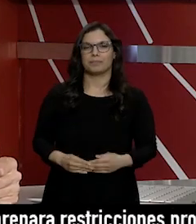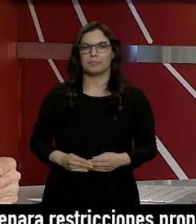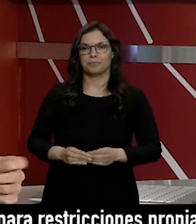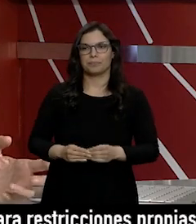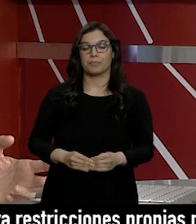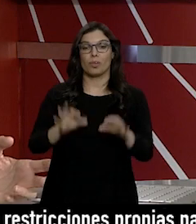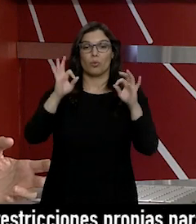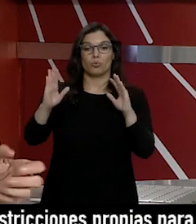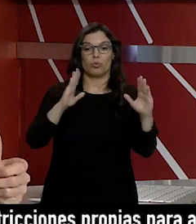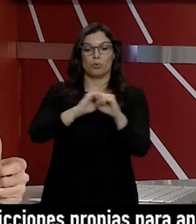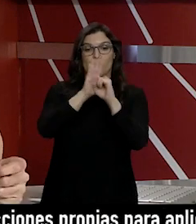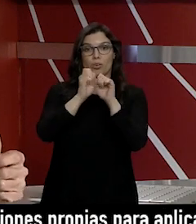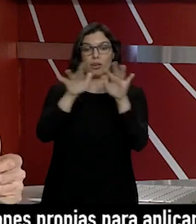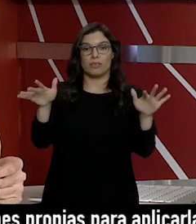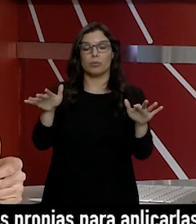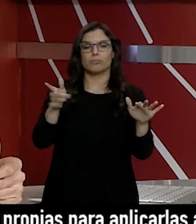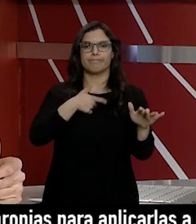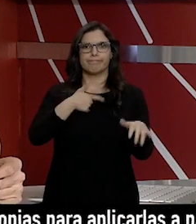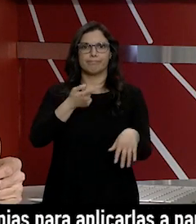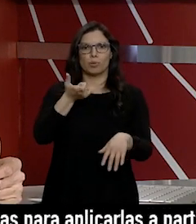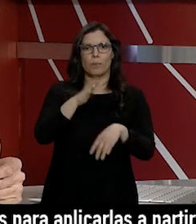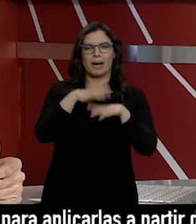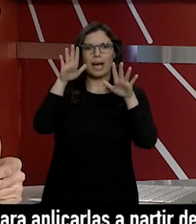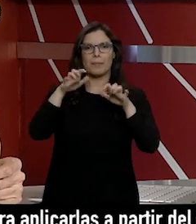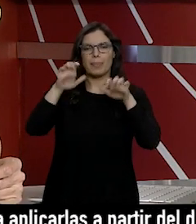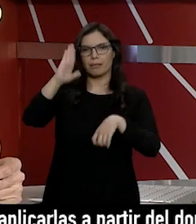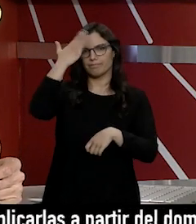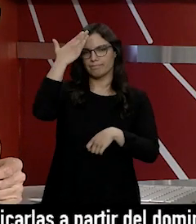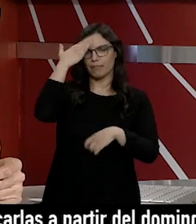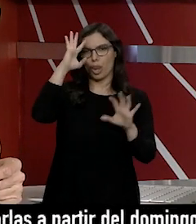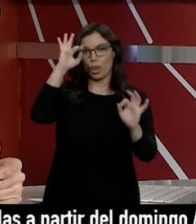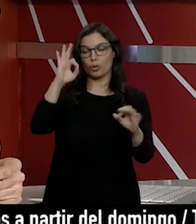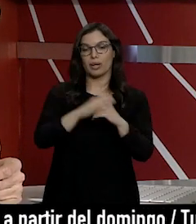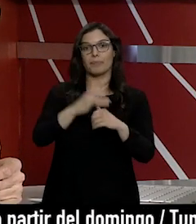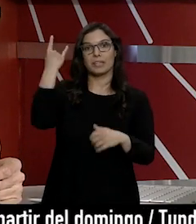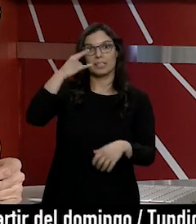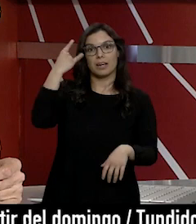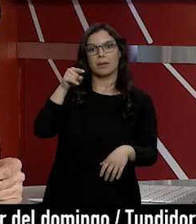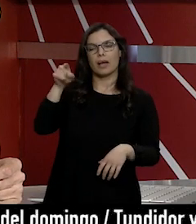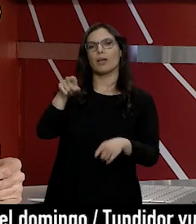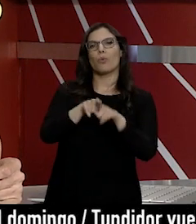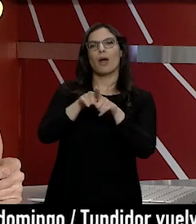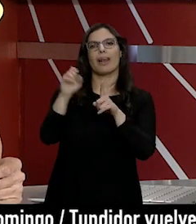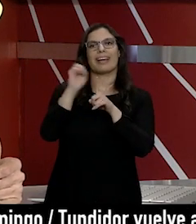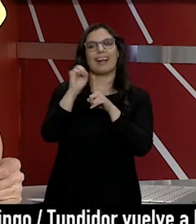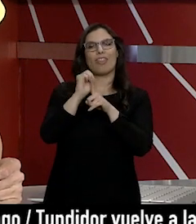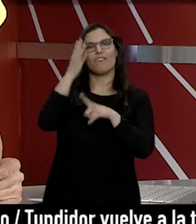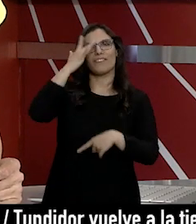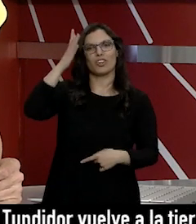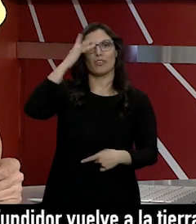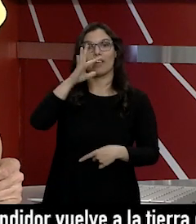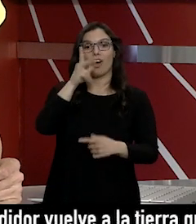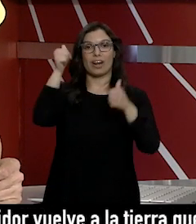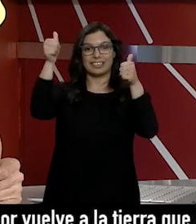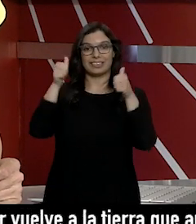En plena pandemia se ha disparado la inquietud por aprender a razonar y Salamanca alberga la cuna del grado en filosofía. Ahora la